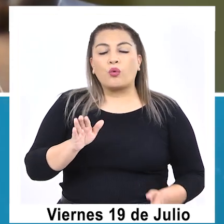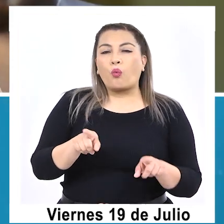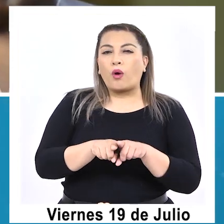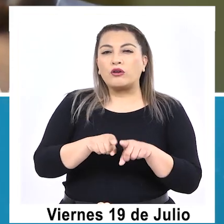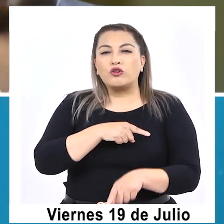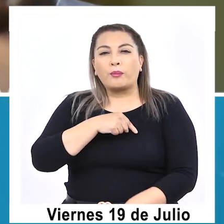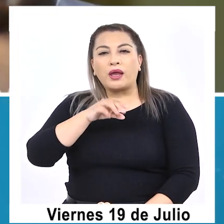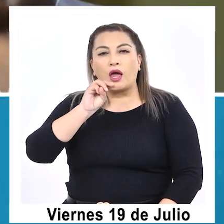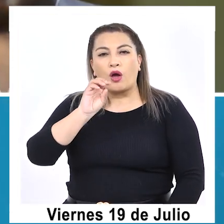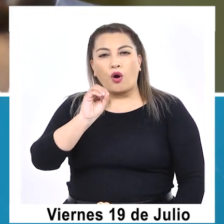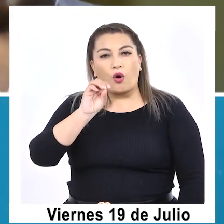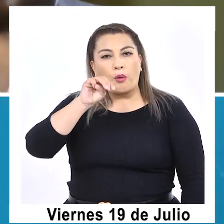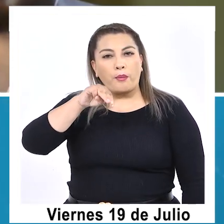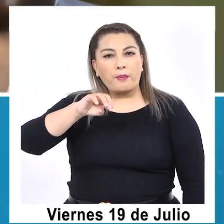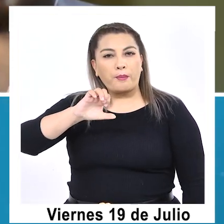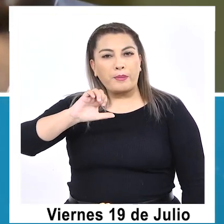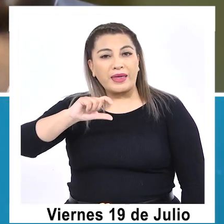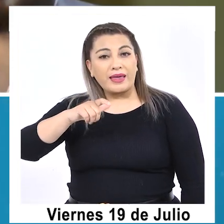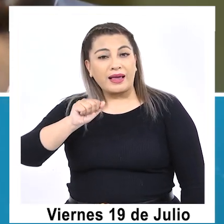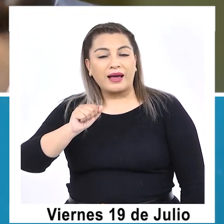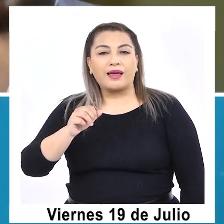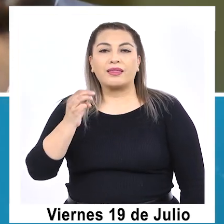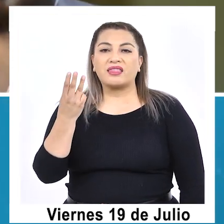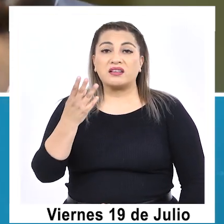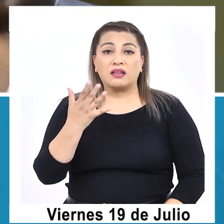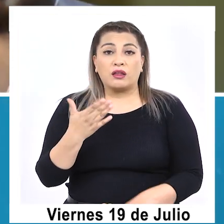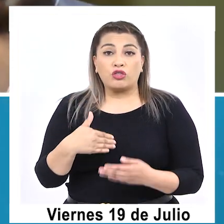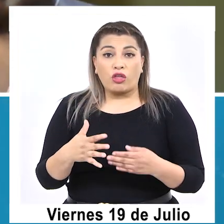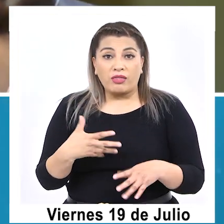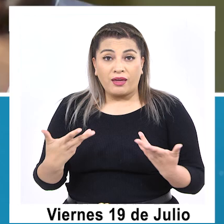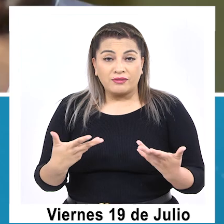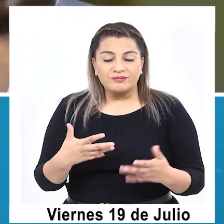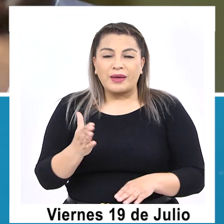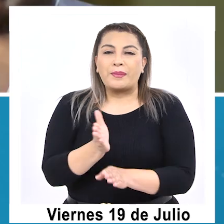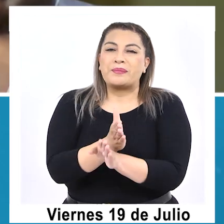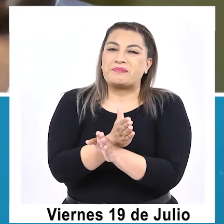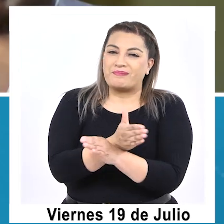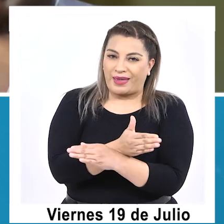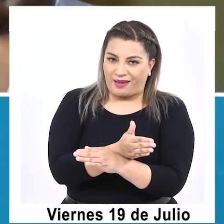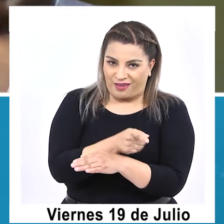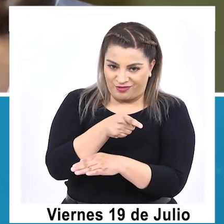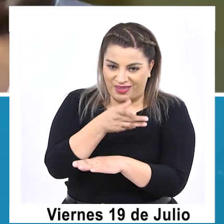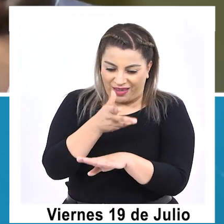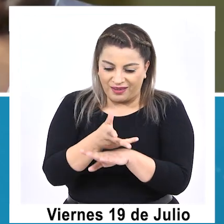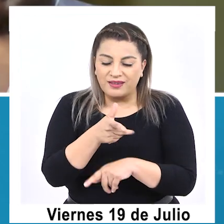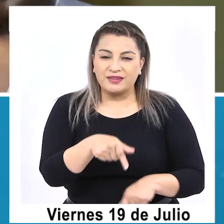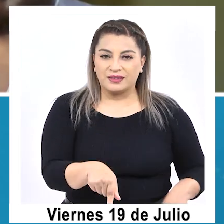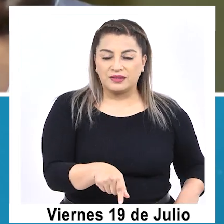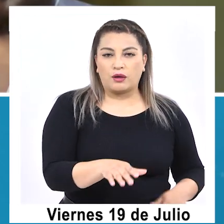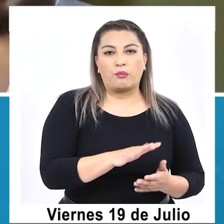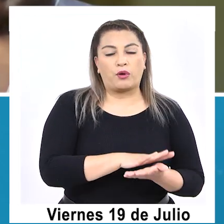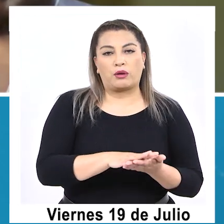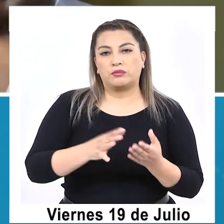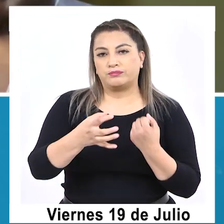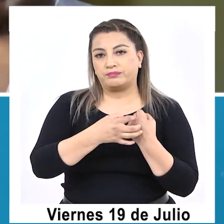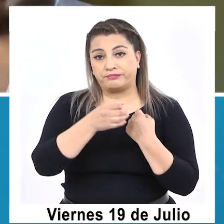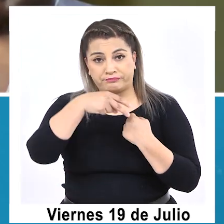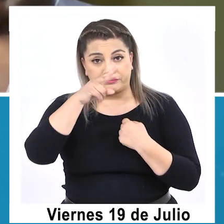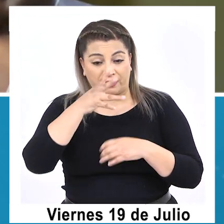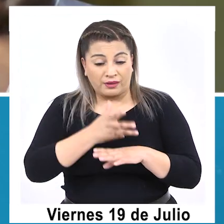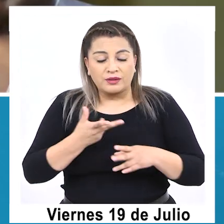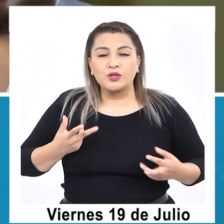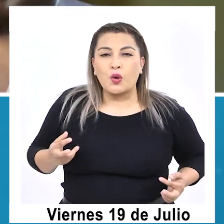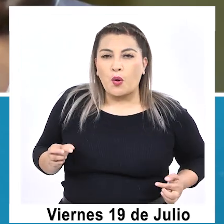Y esos principalmente los encontramos en pescados grasos. Por lo tanto, si estamos en el norte y tenemos